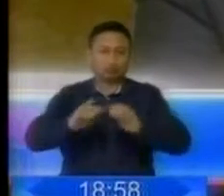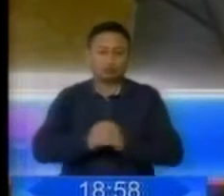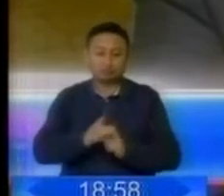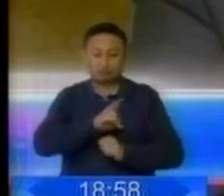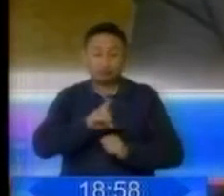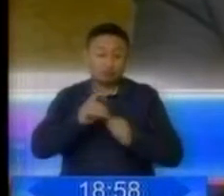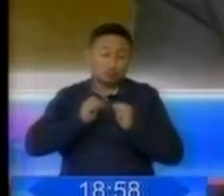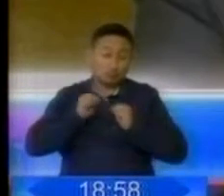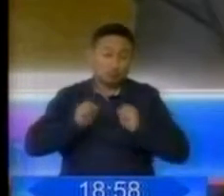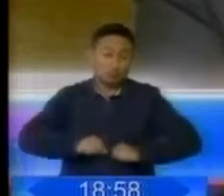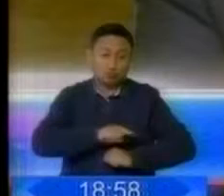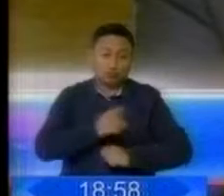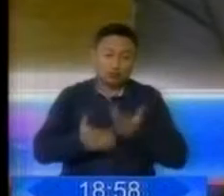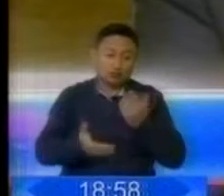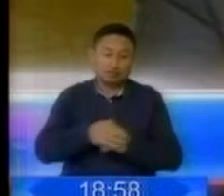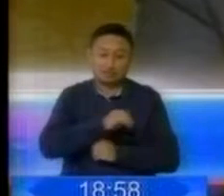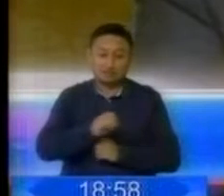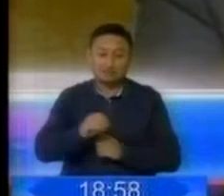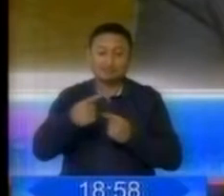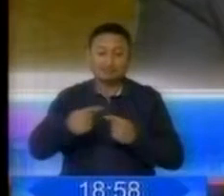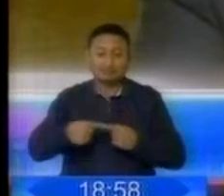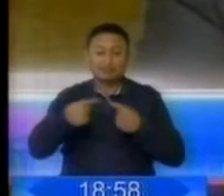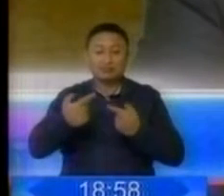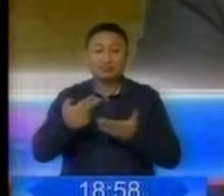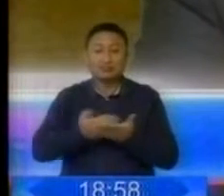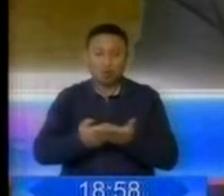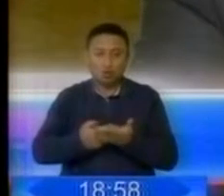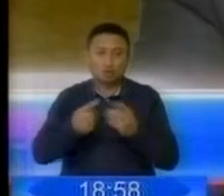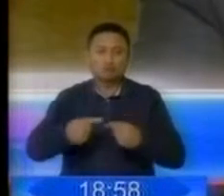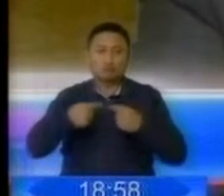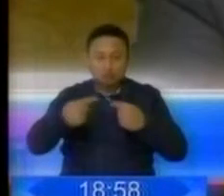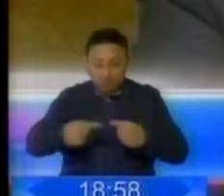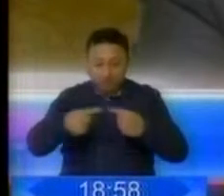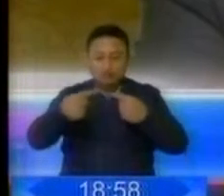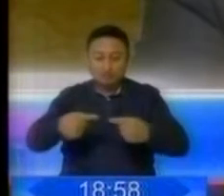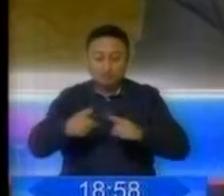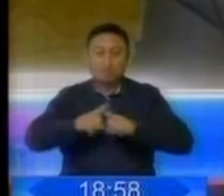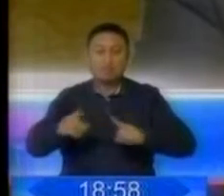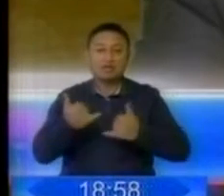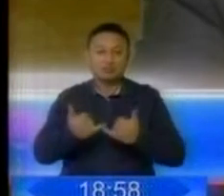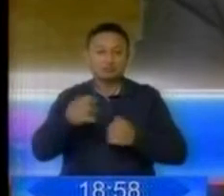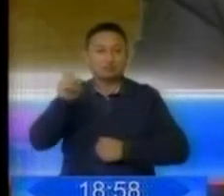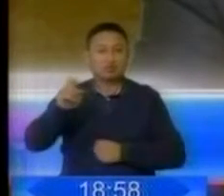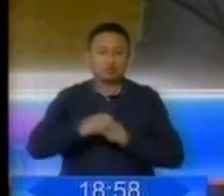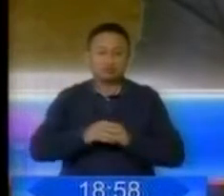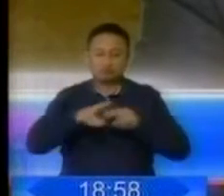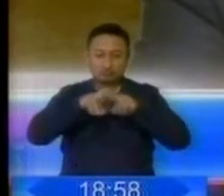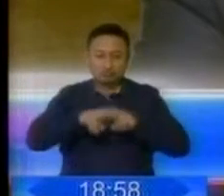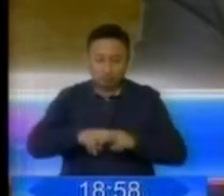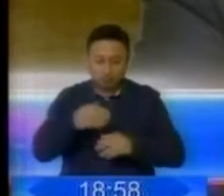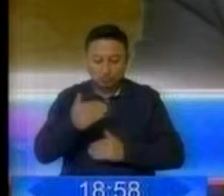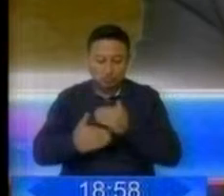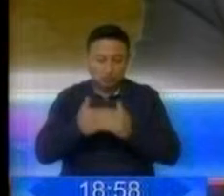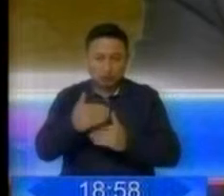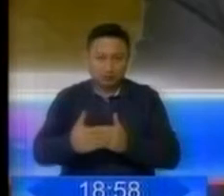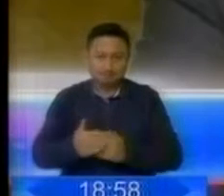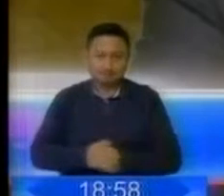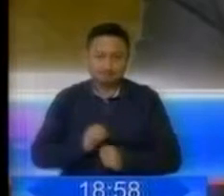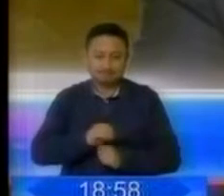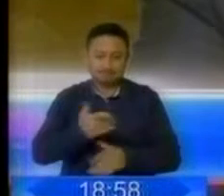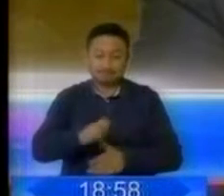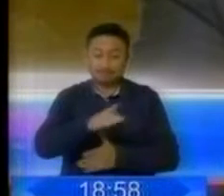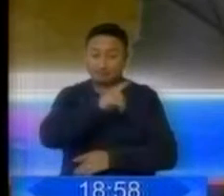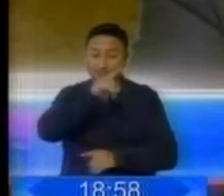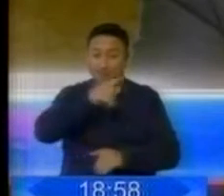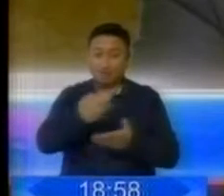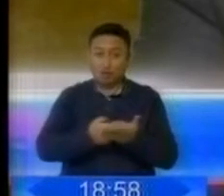se pudiera establecer inclusive una periodicidad para reuniones, magnífico. Pero que haya un seguimiento que se pueda dar a los acuerdos que se